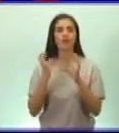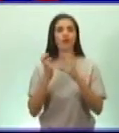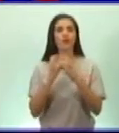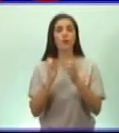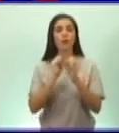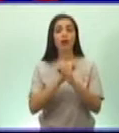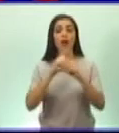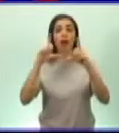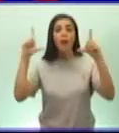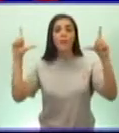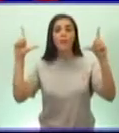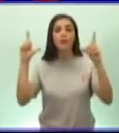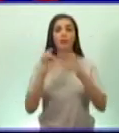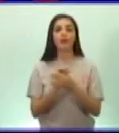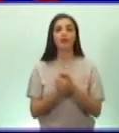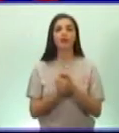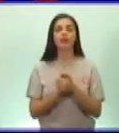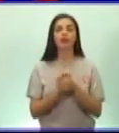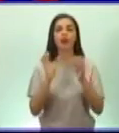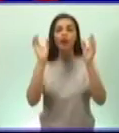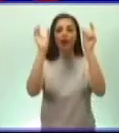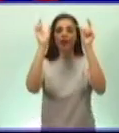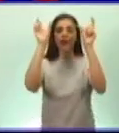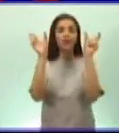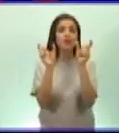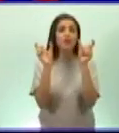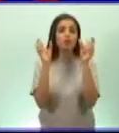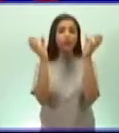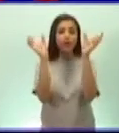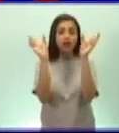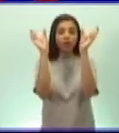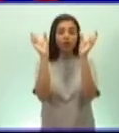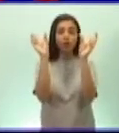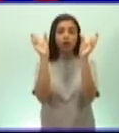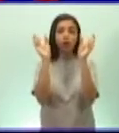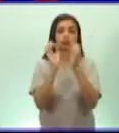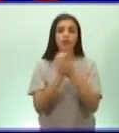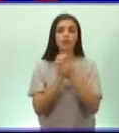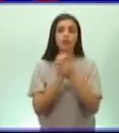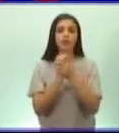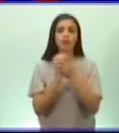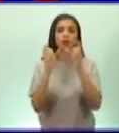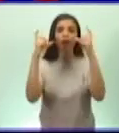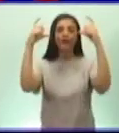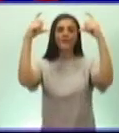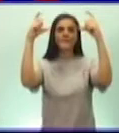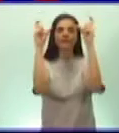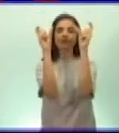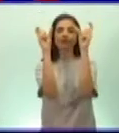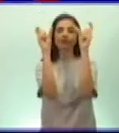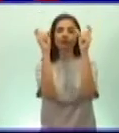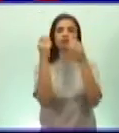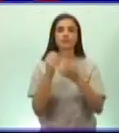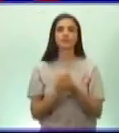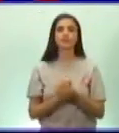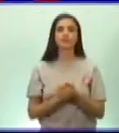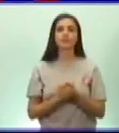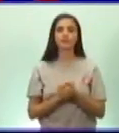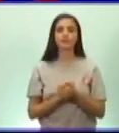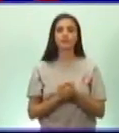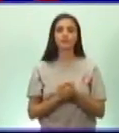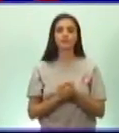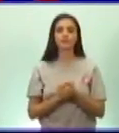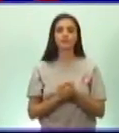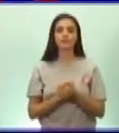ampliada los riñones, que tienen forma de frijol, y ahí se purifica